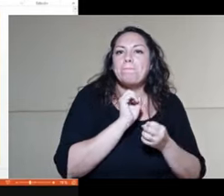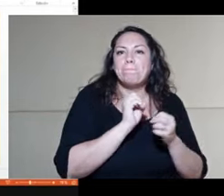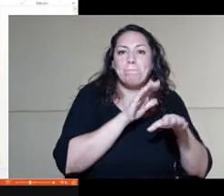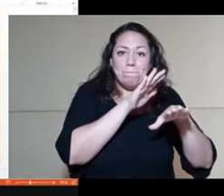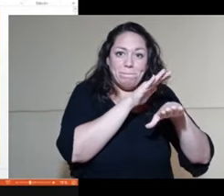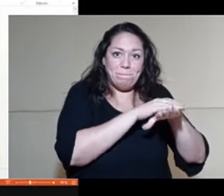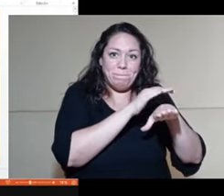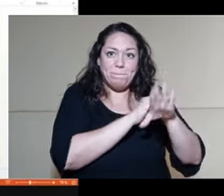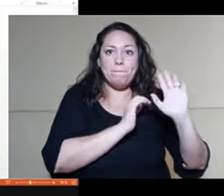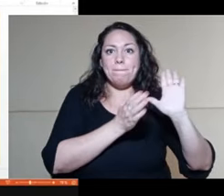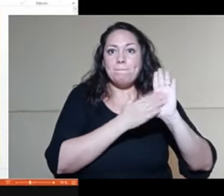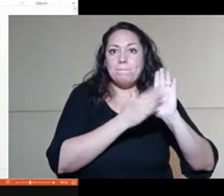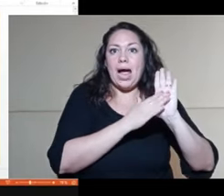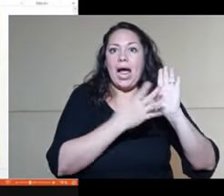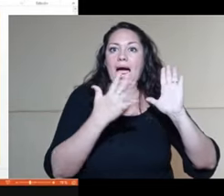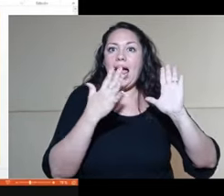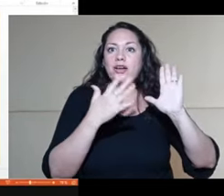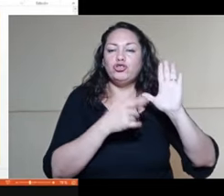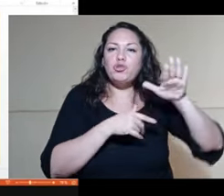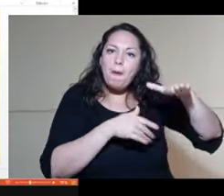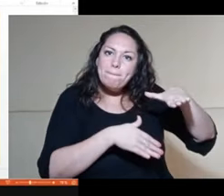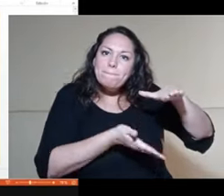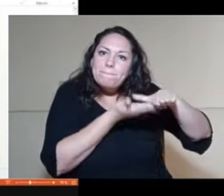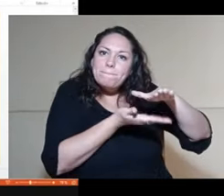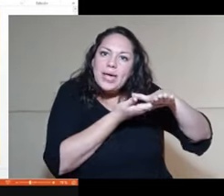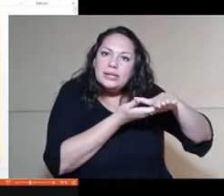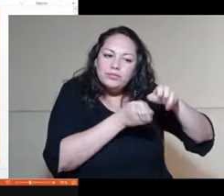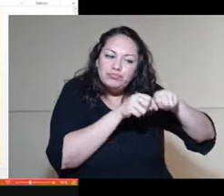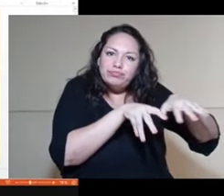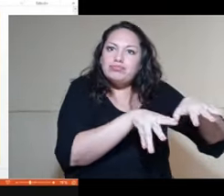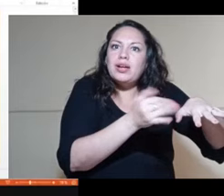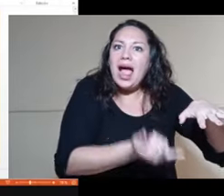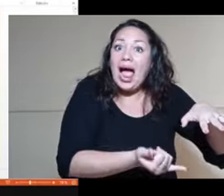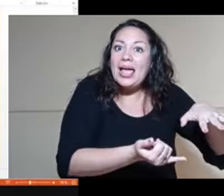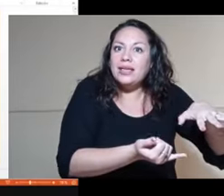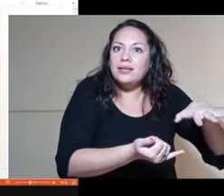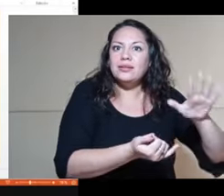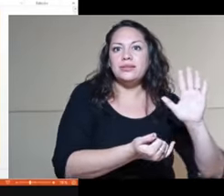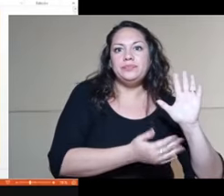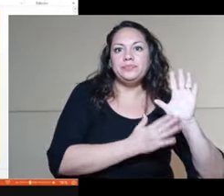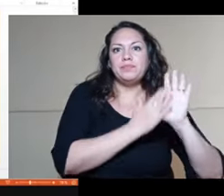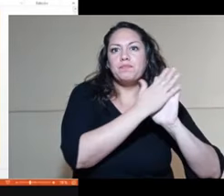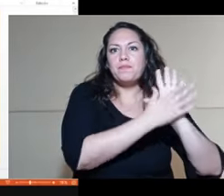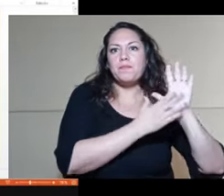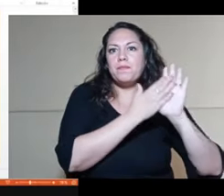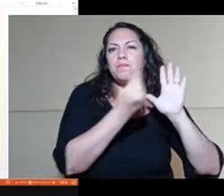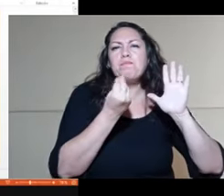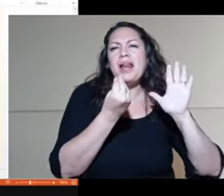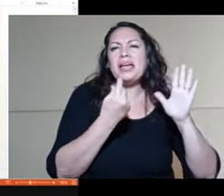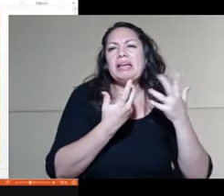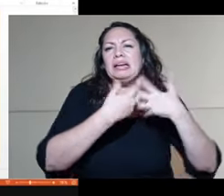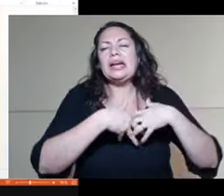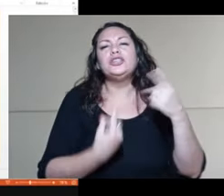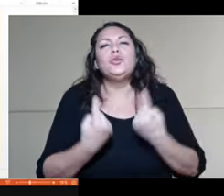las plantas y en las palmas. Ahí tenemos gran cantidad de corpúsculos de Meissner. Por lo tanto, si tenemos muchos en las palmas y en las